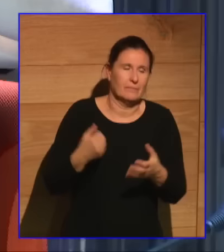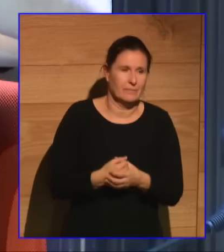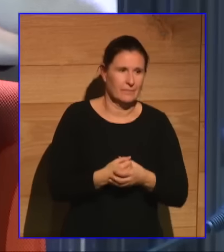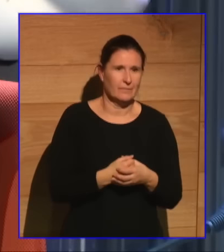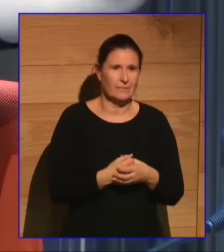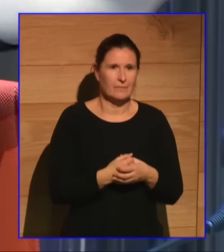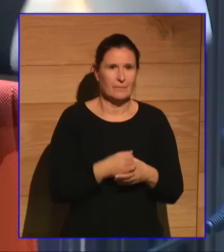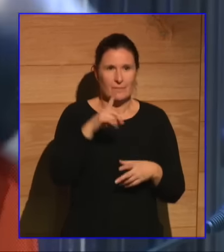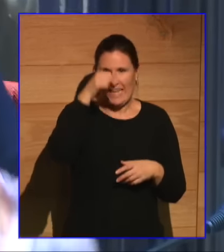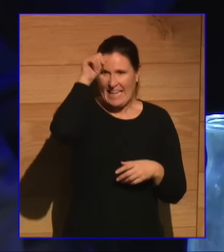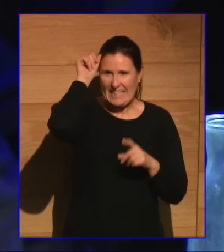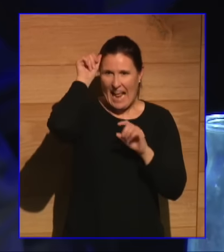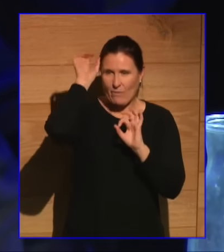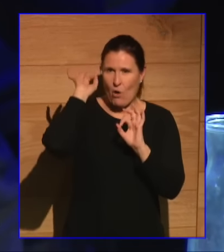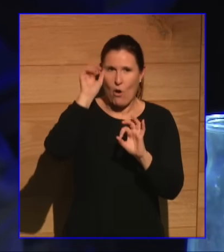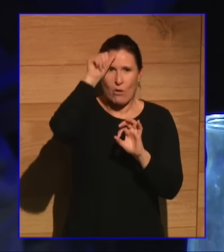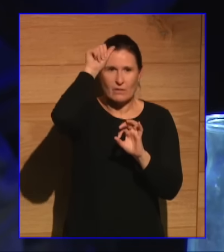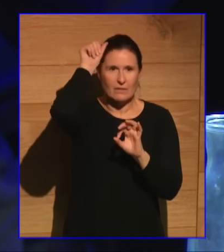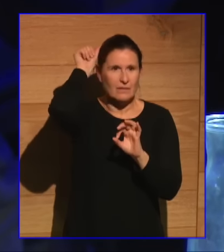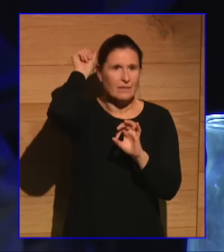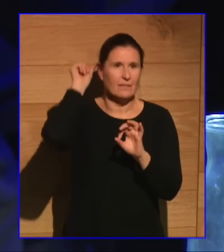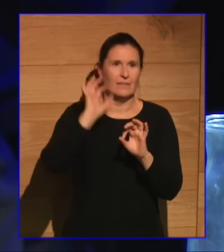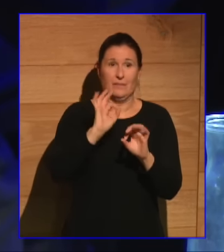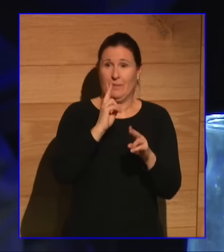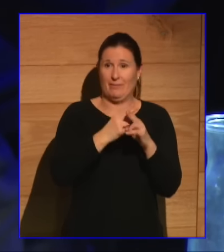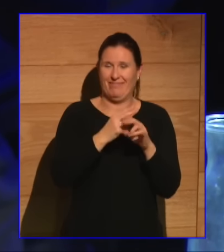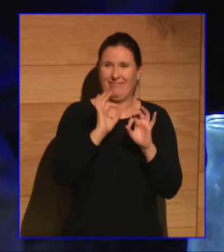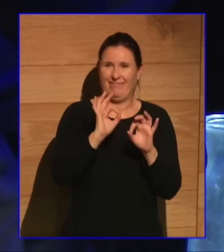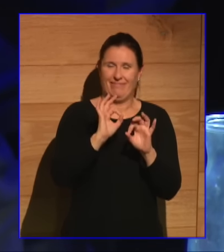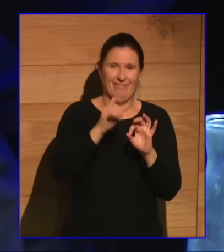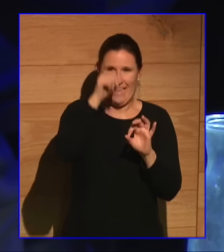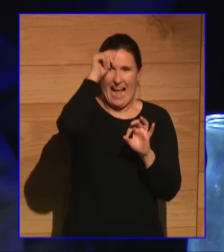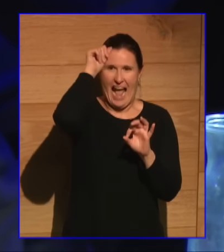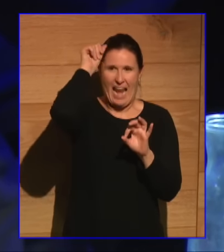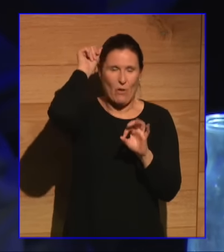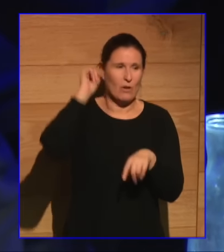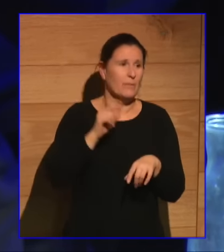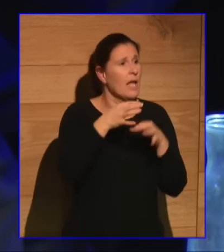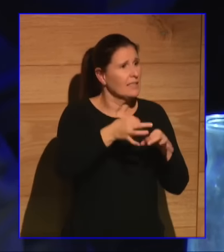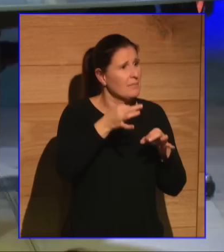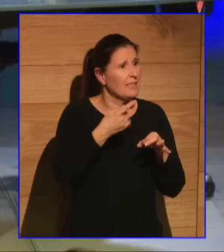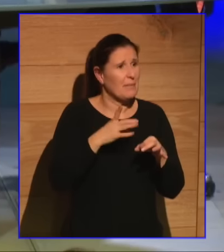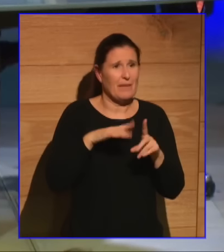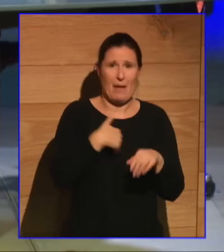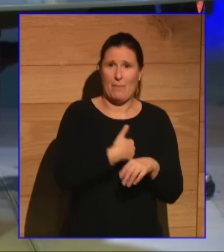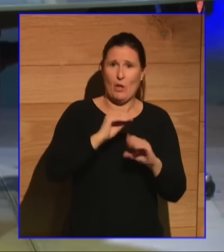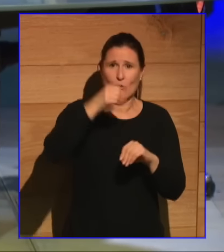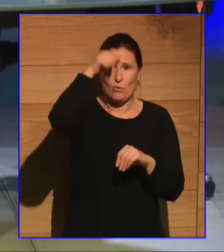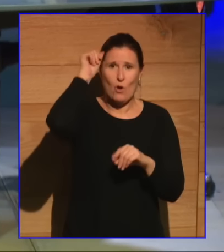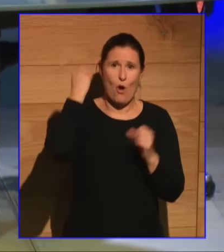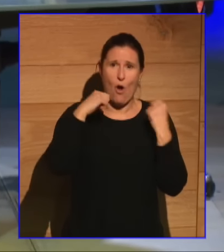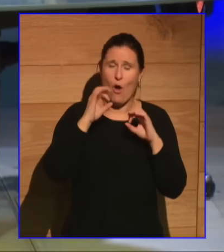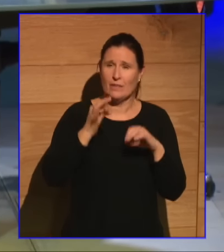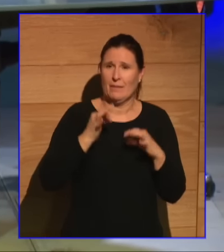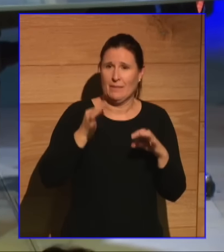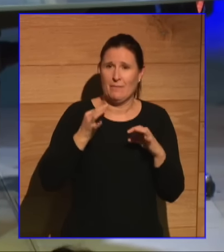Cuando... El calvo. Viene en IMDb como el calvo. No le llega... Siempre hace de calvo, además.